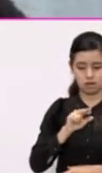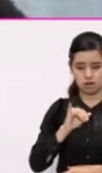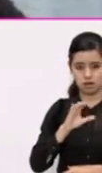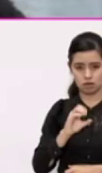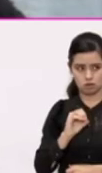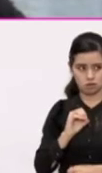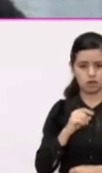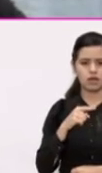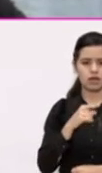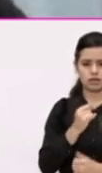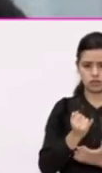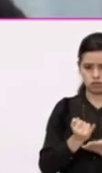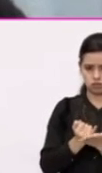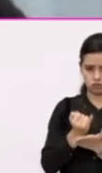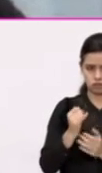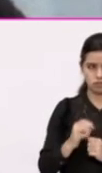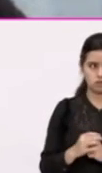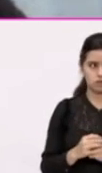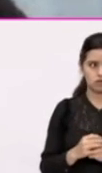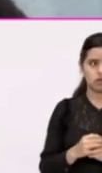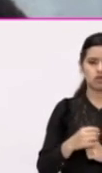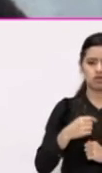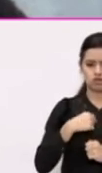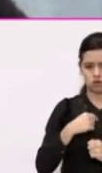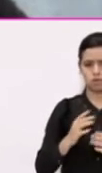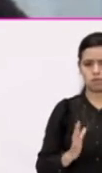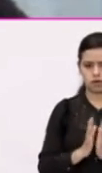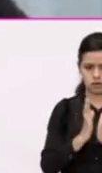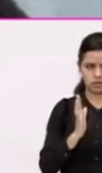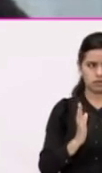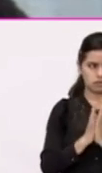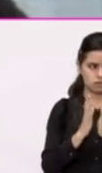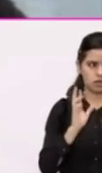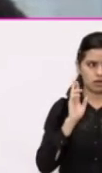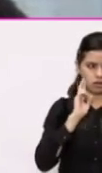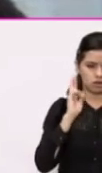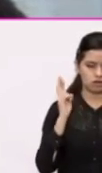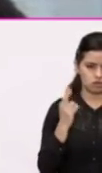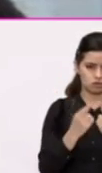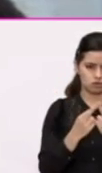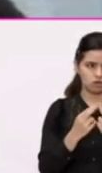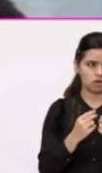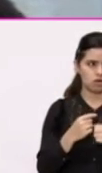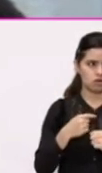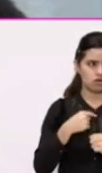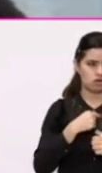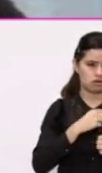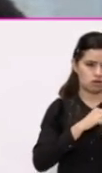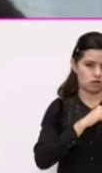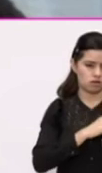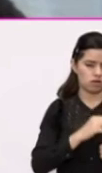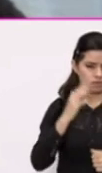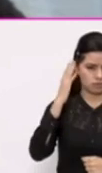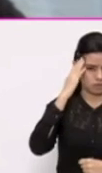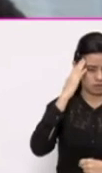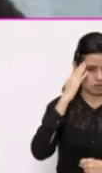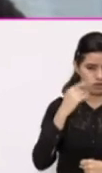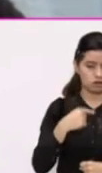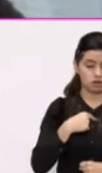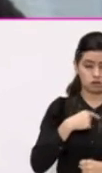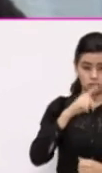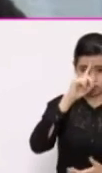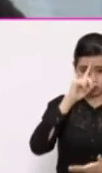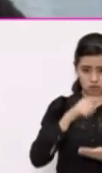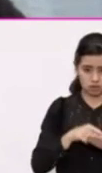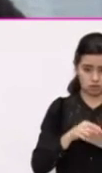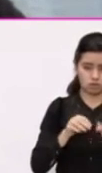ha decidido que yo participe en esta reunión como mujer dirigente. Me parece que es